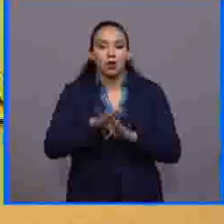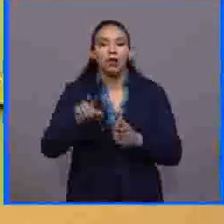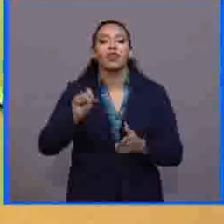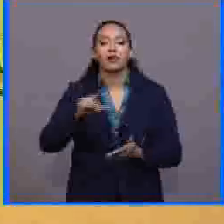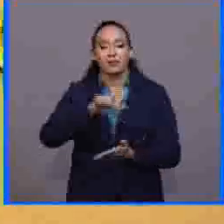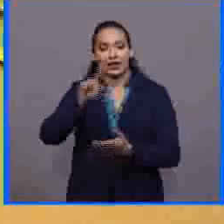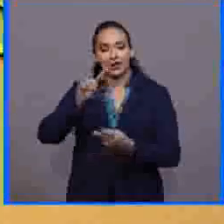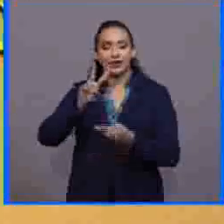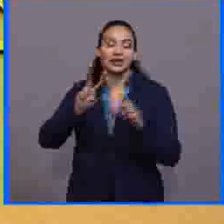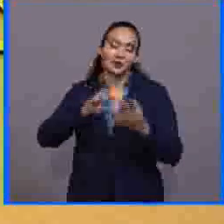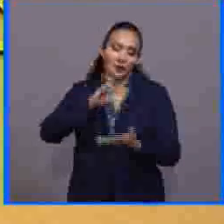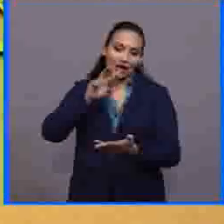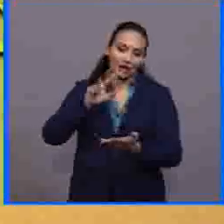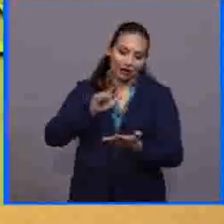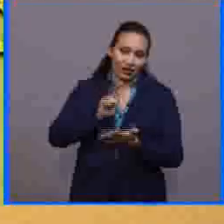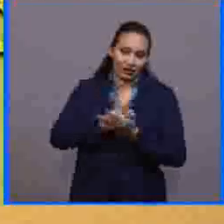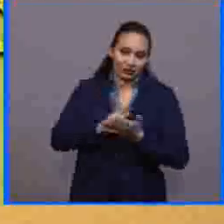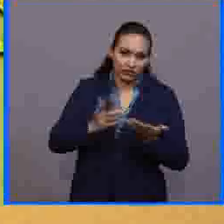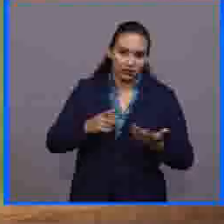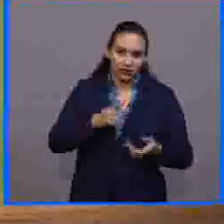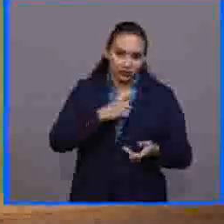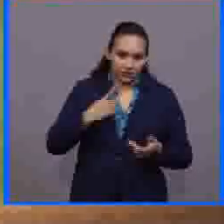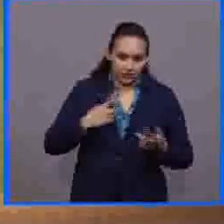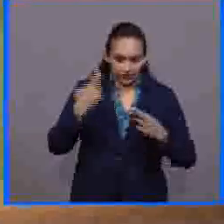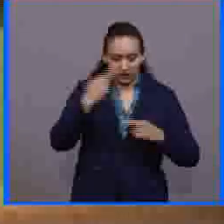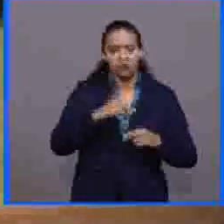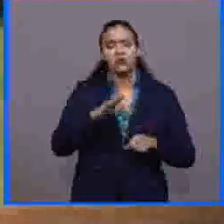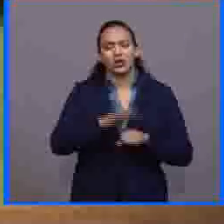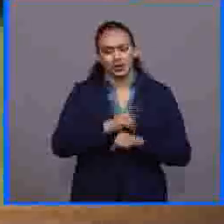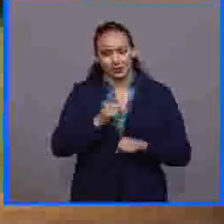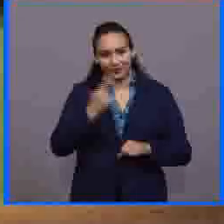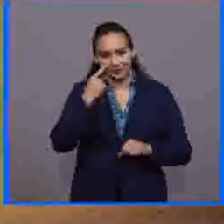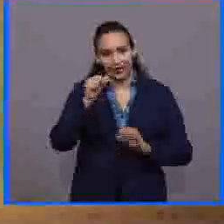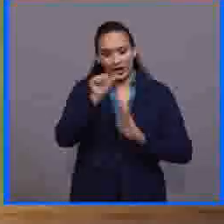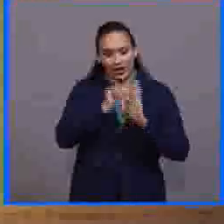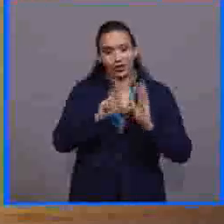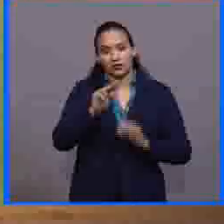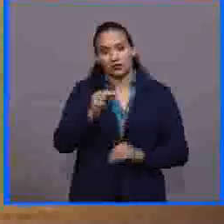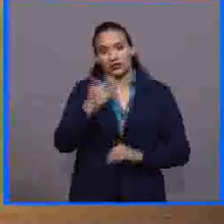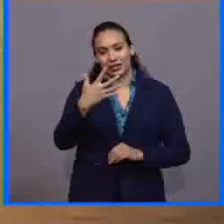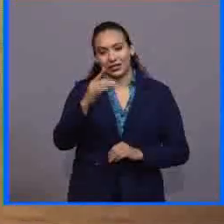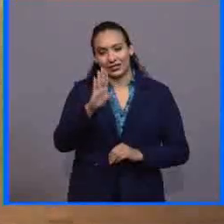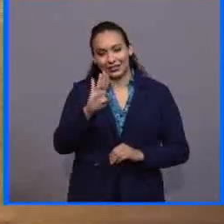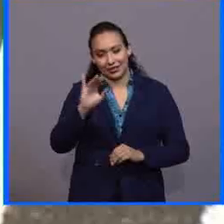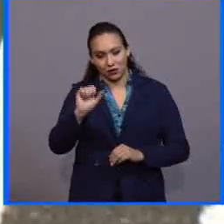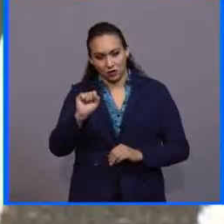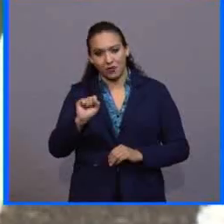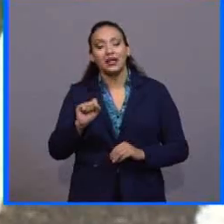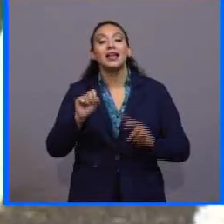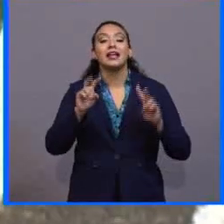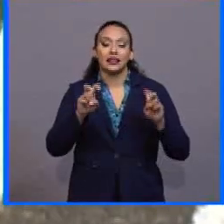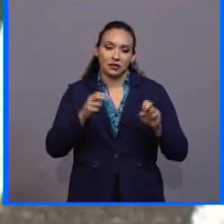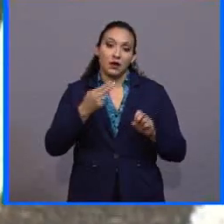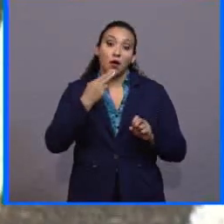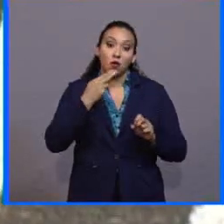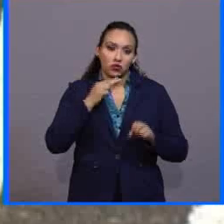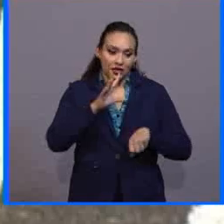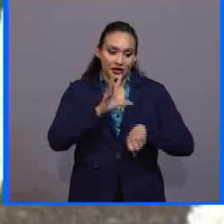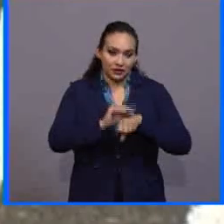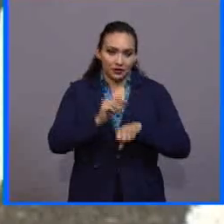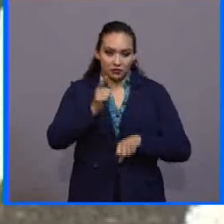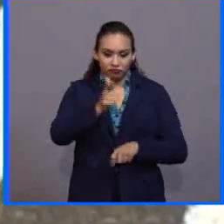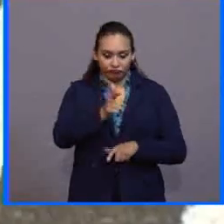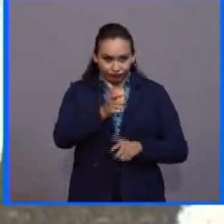vía penal. La sala estimó que el artículo 85 bis, fracción tercera de la Ley Federal de Armas de Fuego y Explosivos,